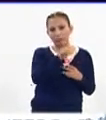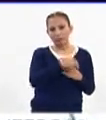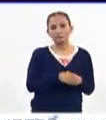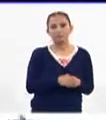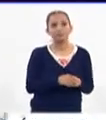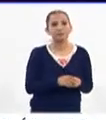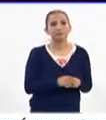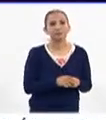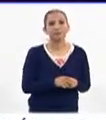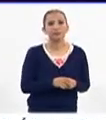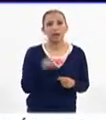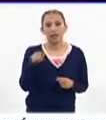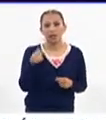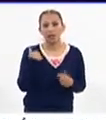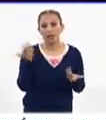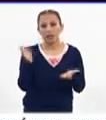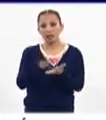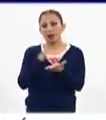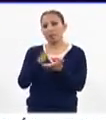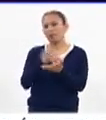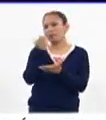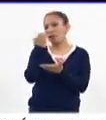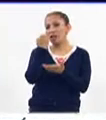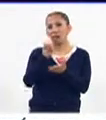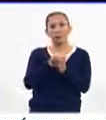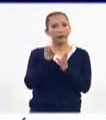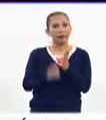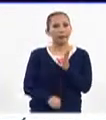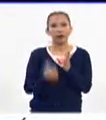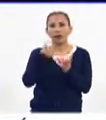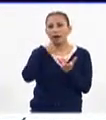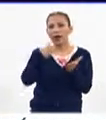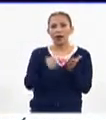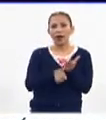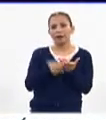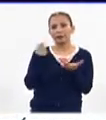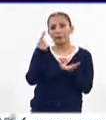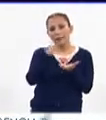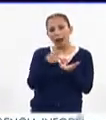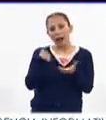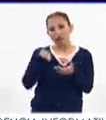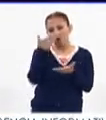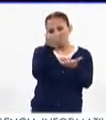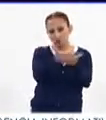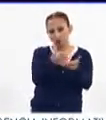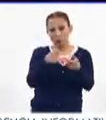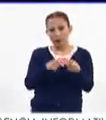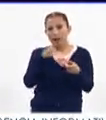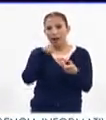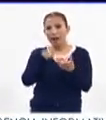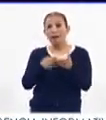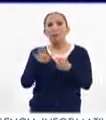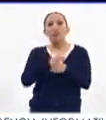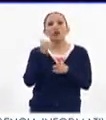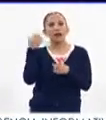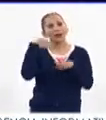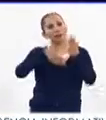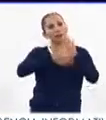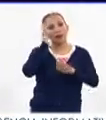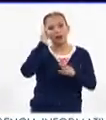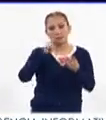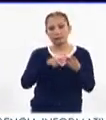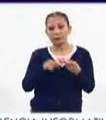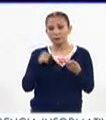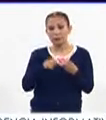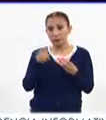Okay. Y documentos escolares como la carta de postulación, mi carta de motivos.